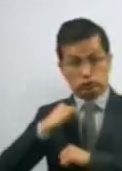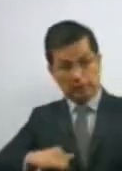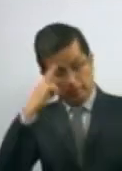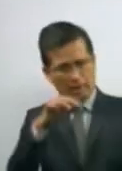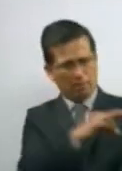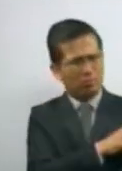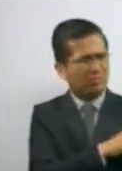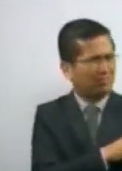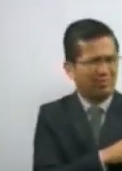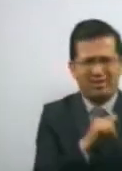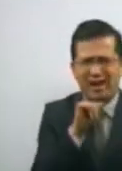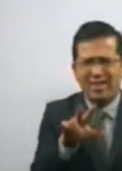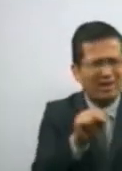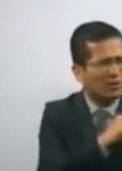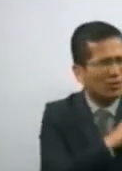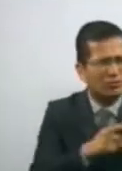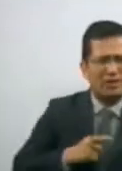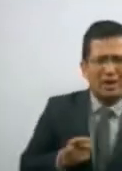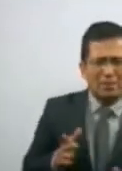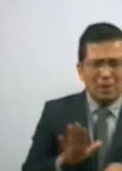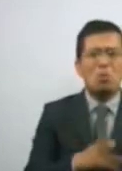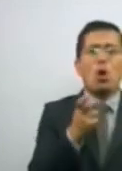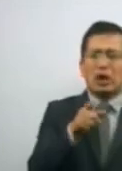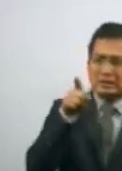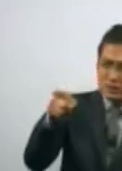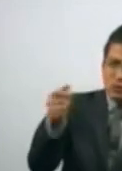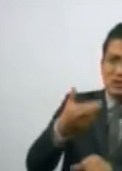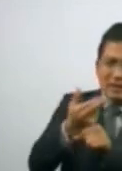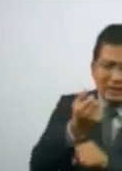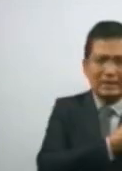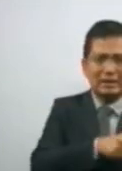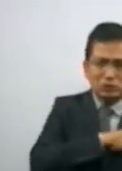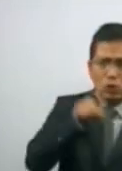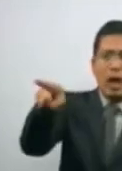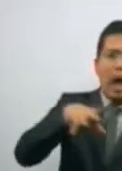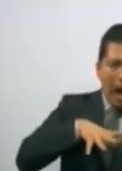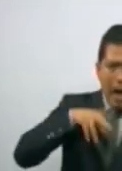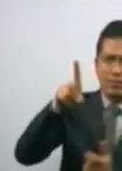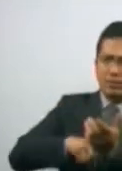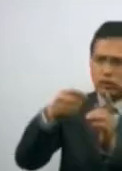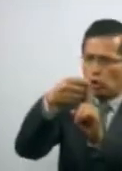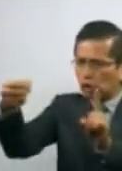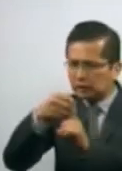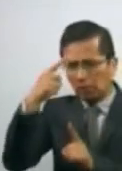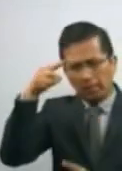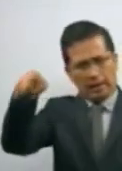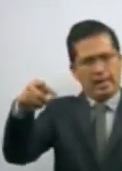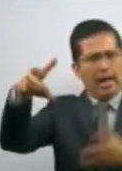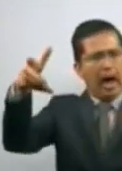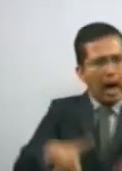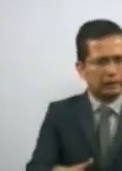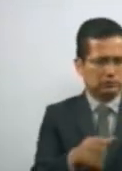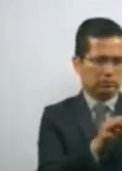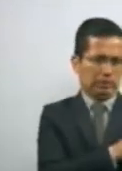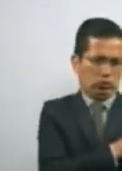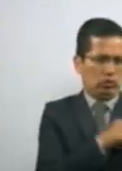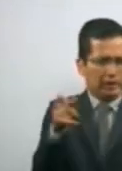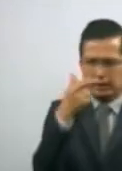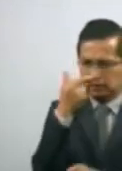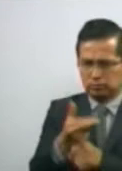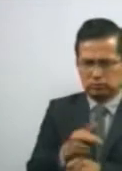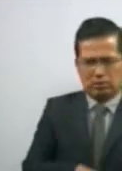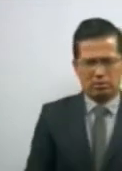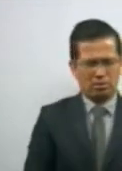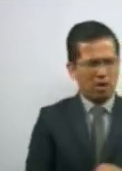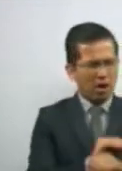suficientemente robusto para poderlo llevar a cabo. Por supuesto que lleva implícita una intención electoral. No